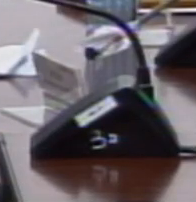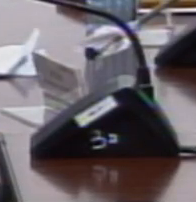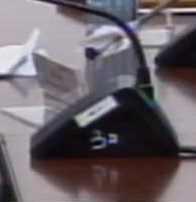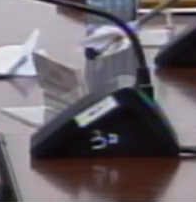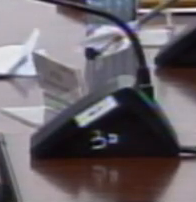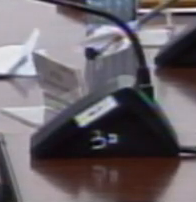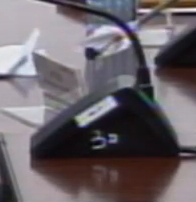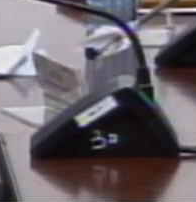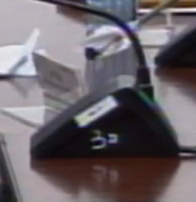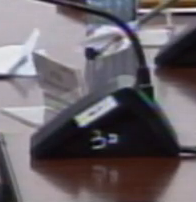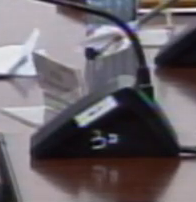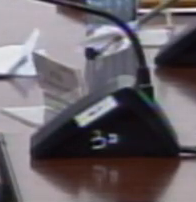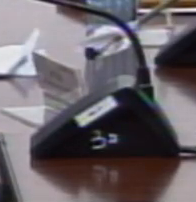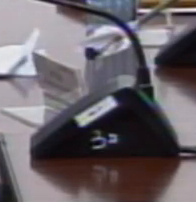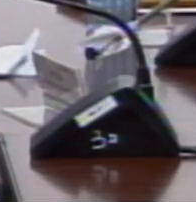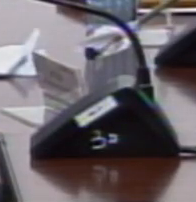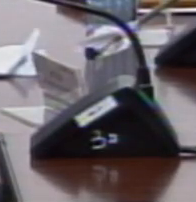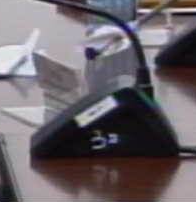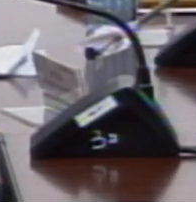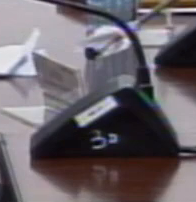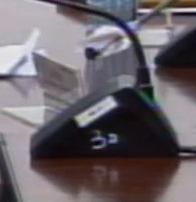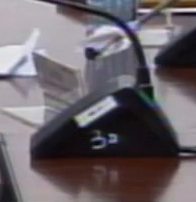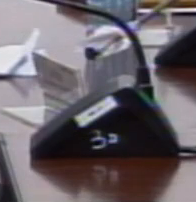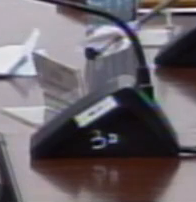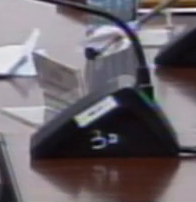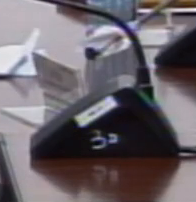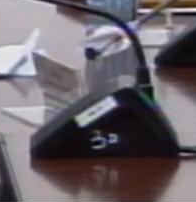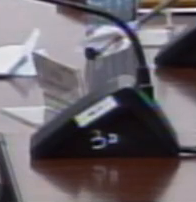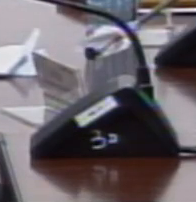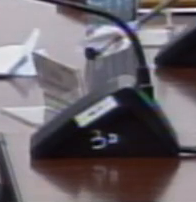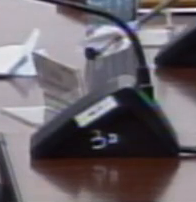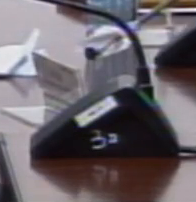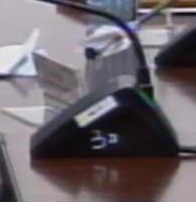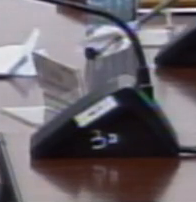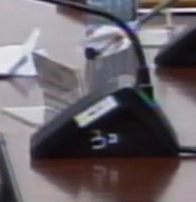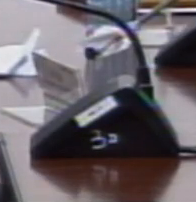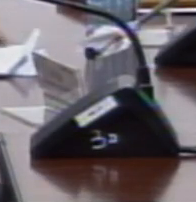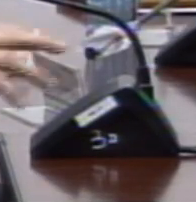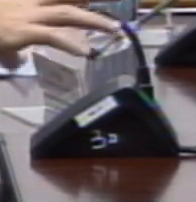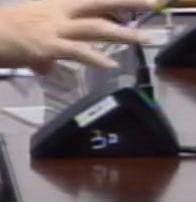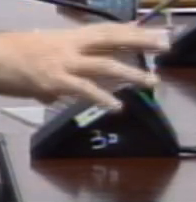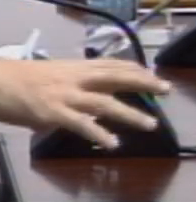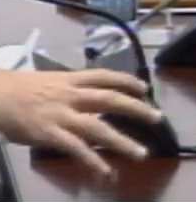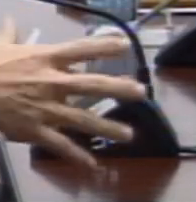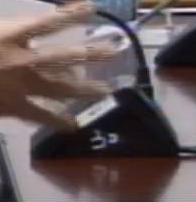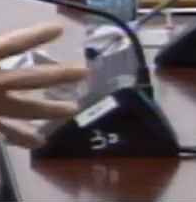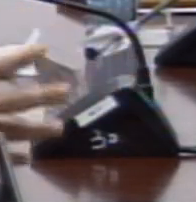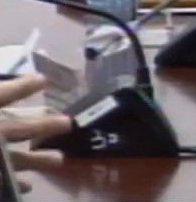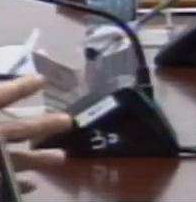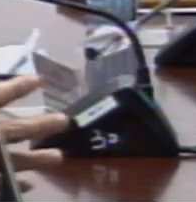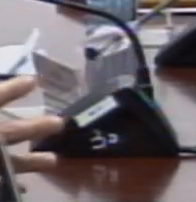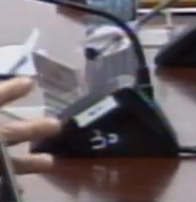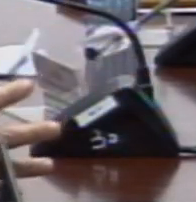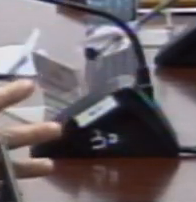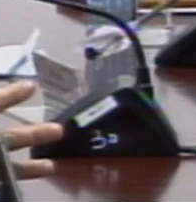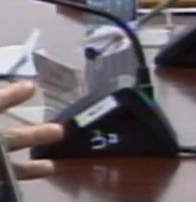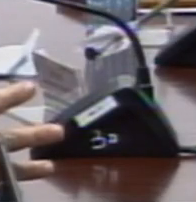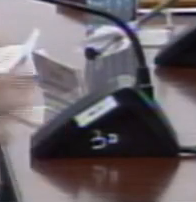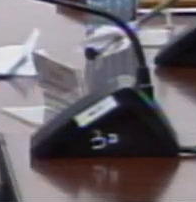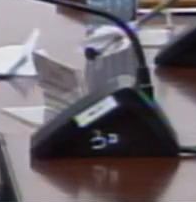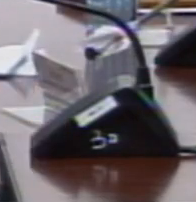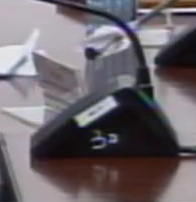180 días, vamos a tener un tribunal sancionador muy lejos, como para